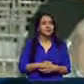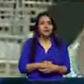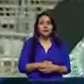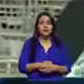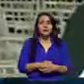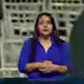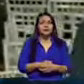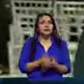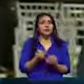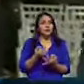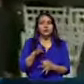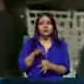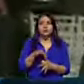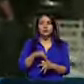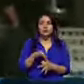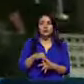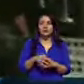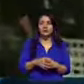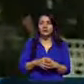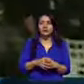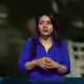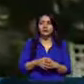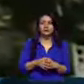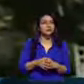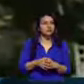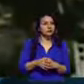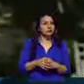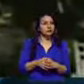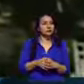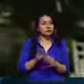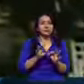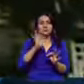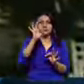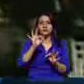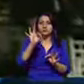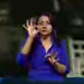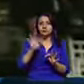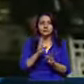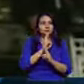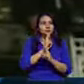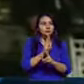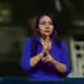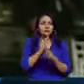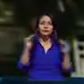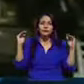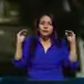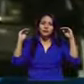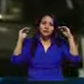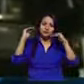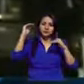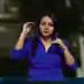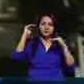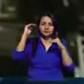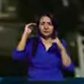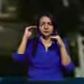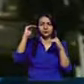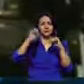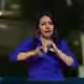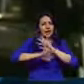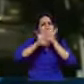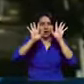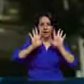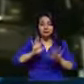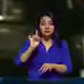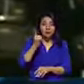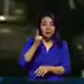es una herramienta de una muestra matemática aleatoria y estadística, y obviamente con resultados tan parejos, está muy clara la definición